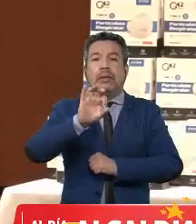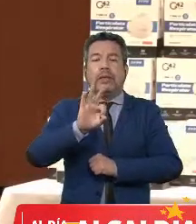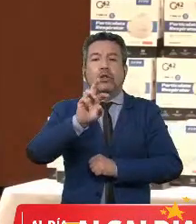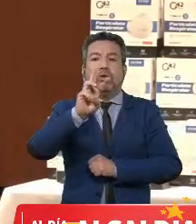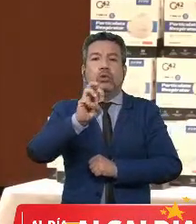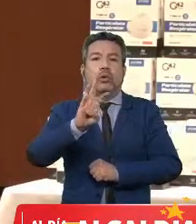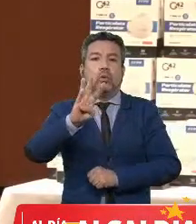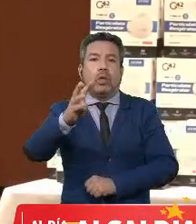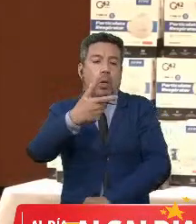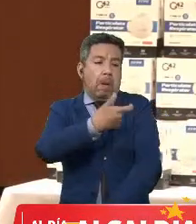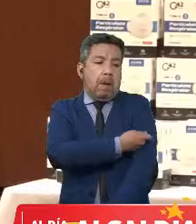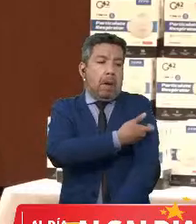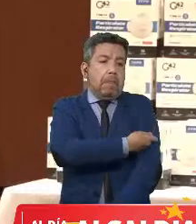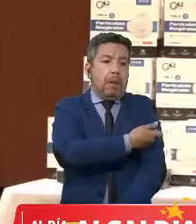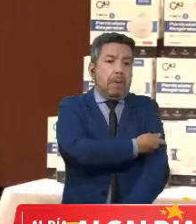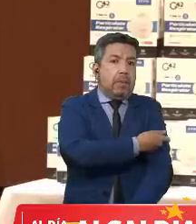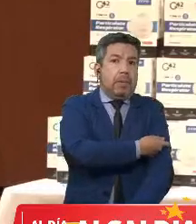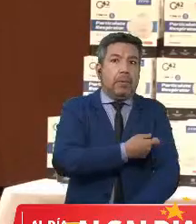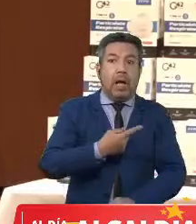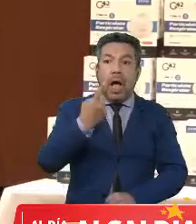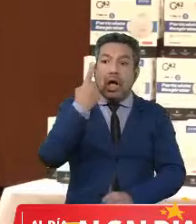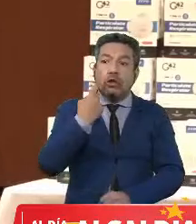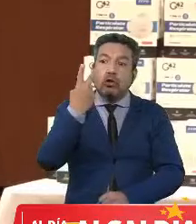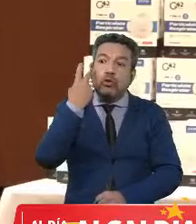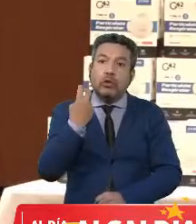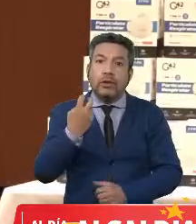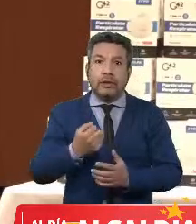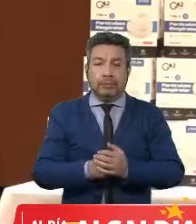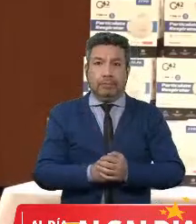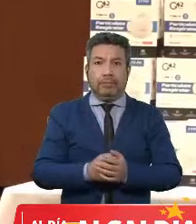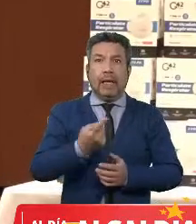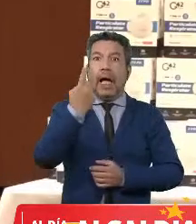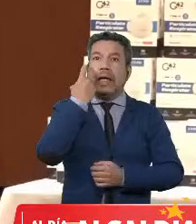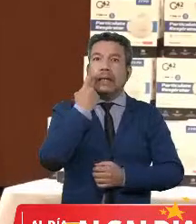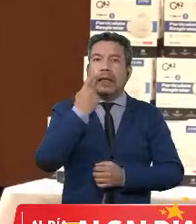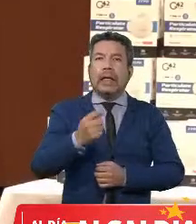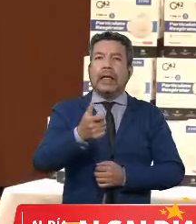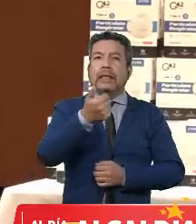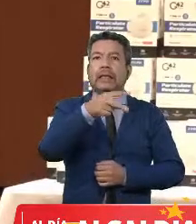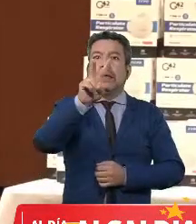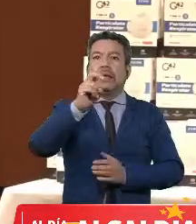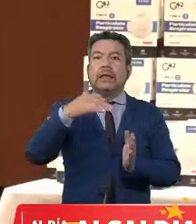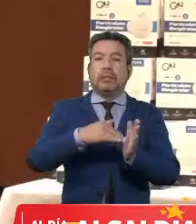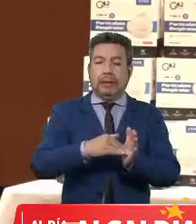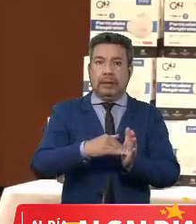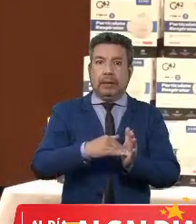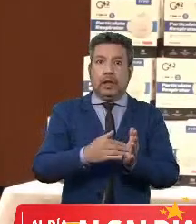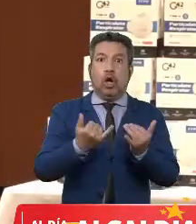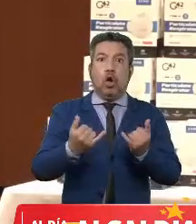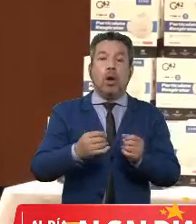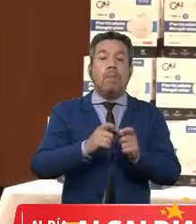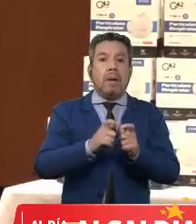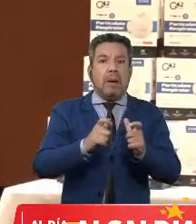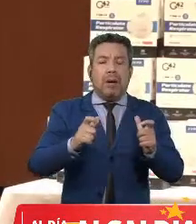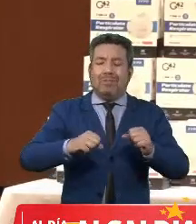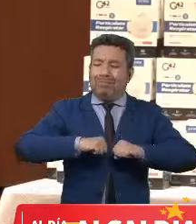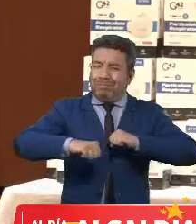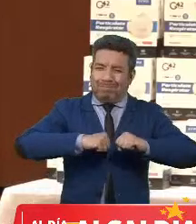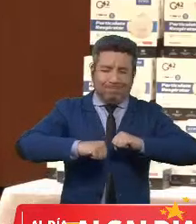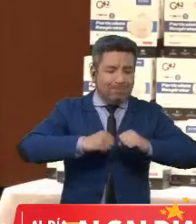19.384 dosis pudimos aplicar el día de antier. Ayer cerca de 17.000 dosis. Hoy vamos a volver a bater récord, sin